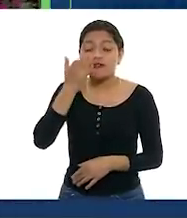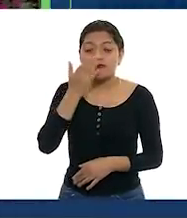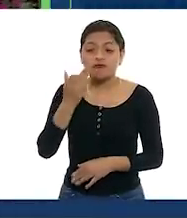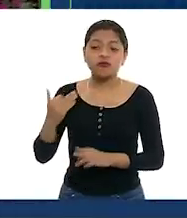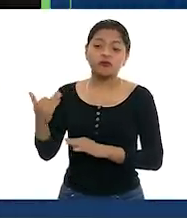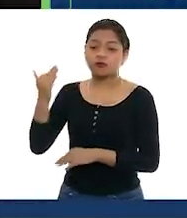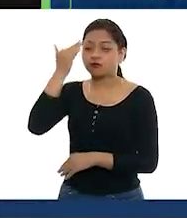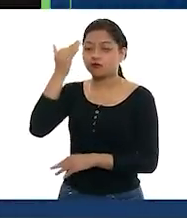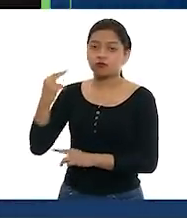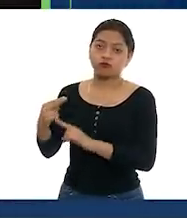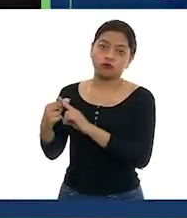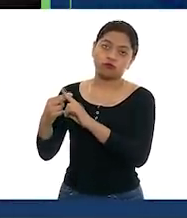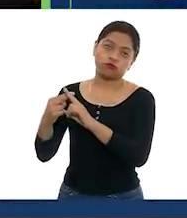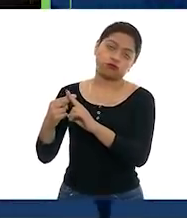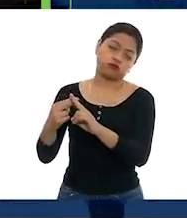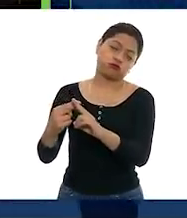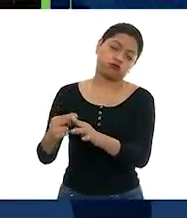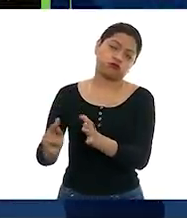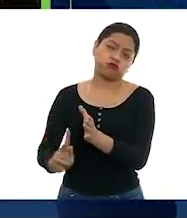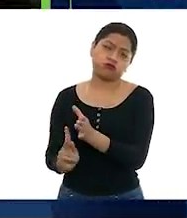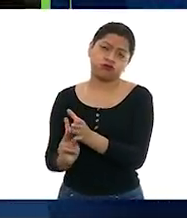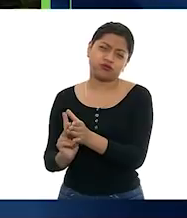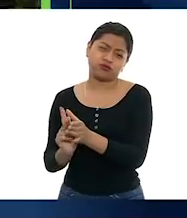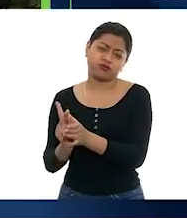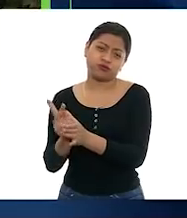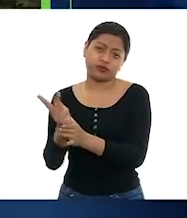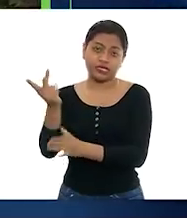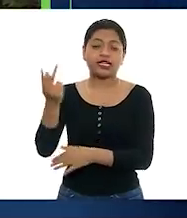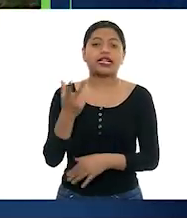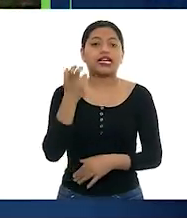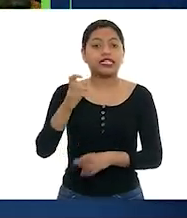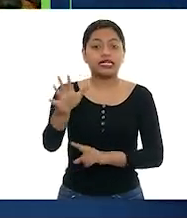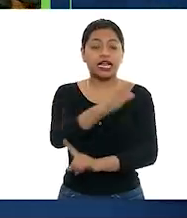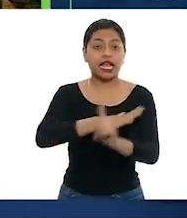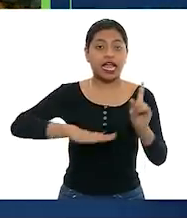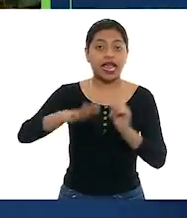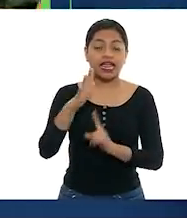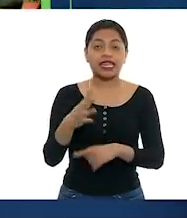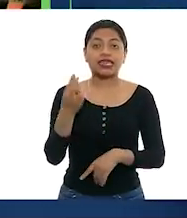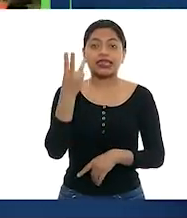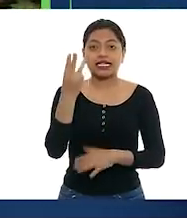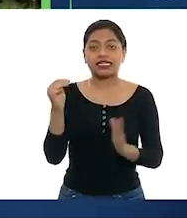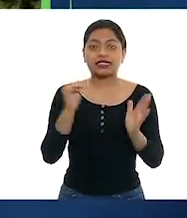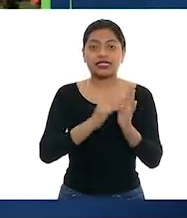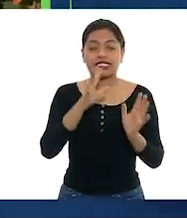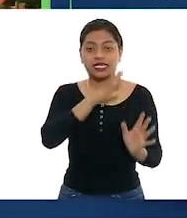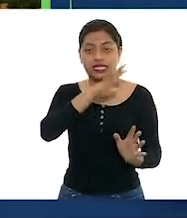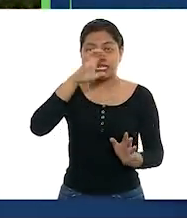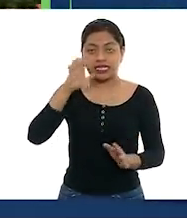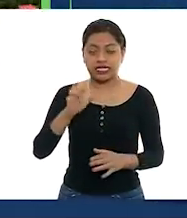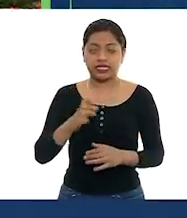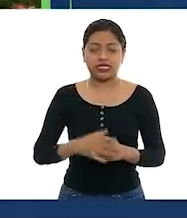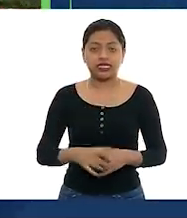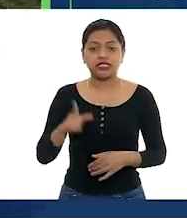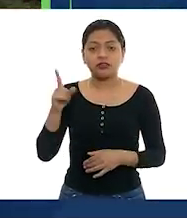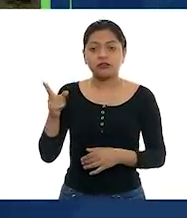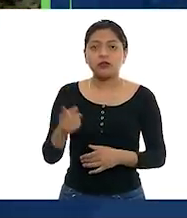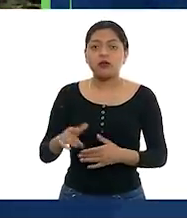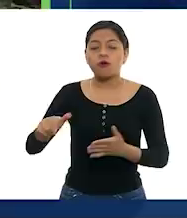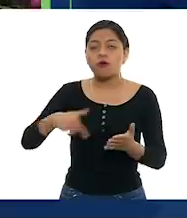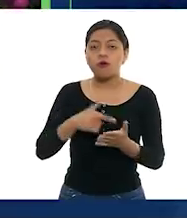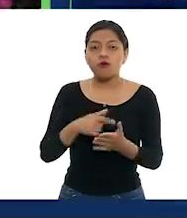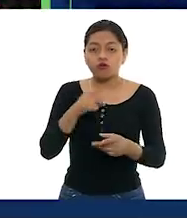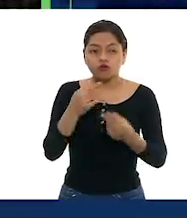tiempo en su floración. Pues ahora estamos observando alrededor de 3.500, 4.000 orquídeas en un solo